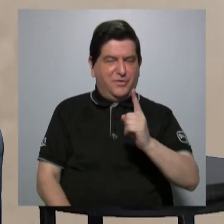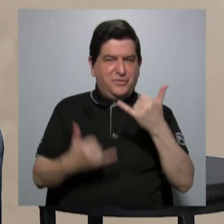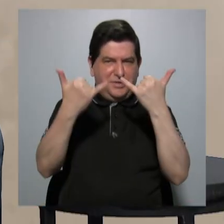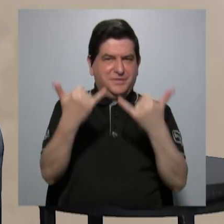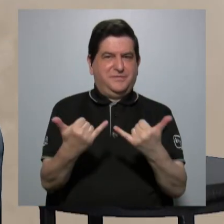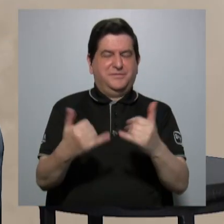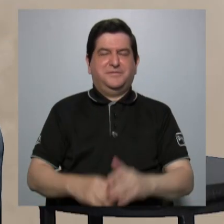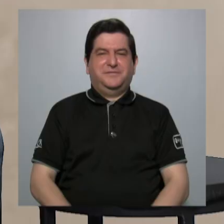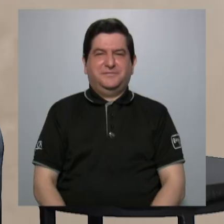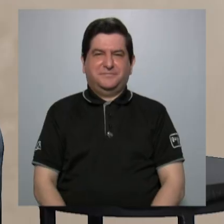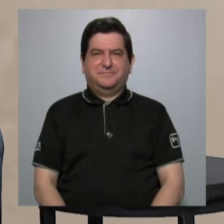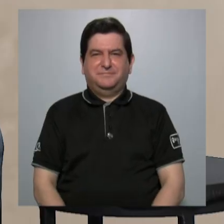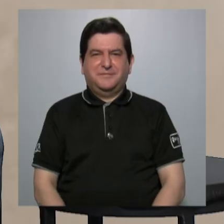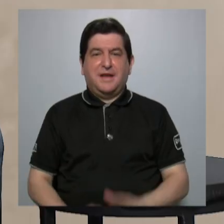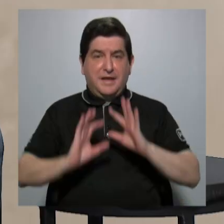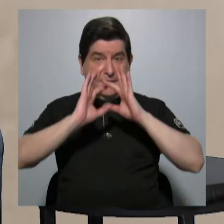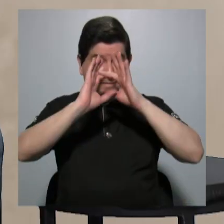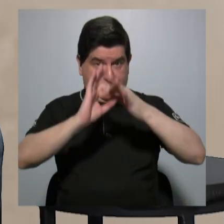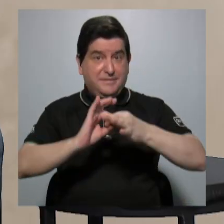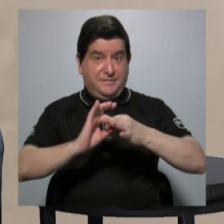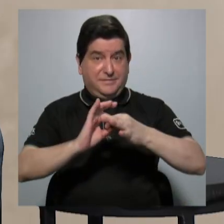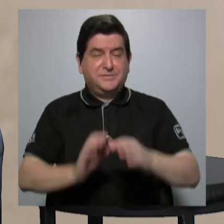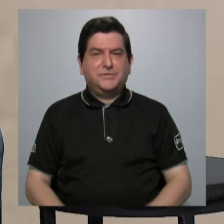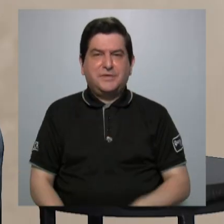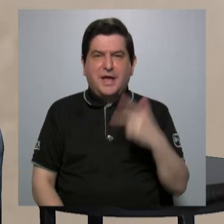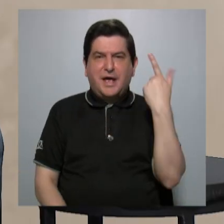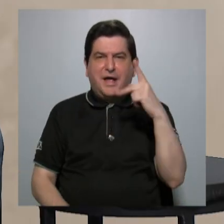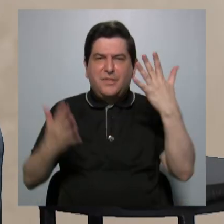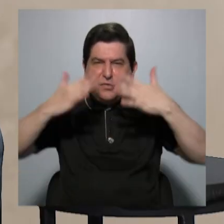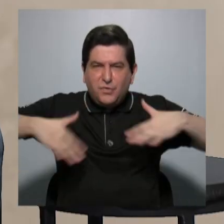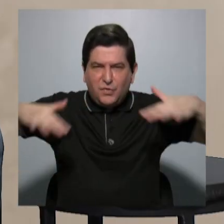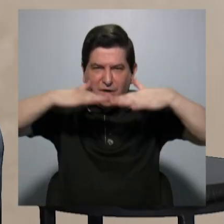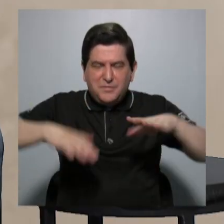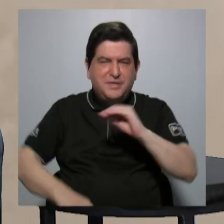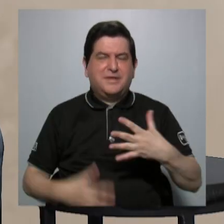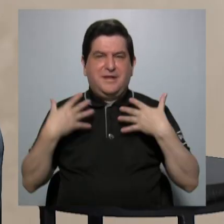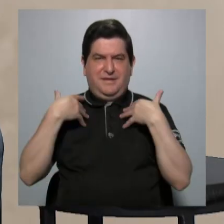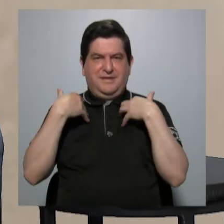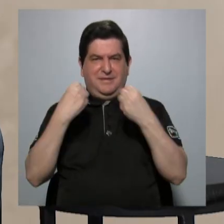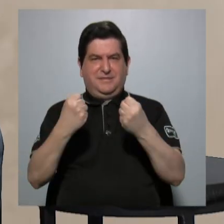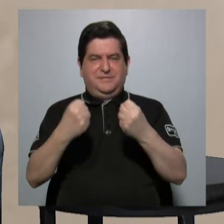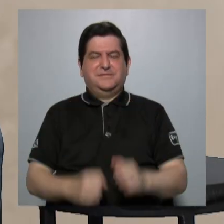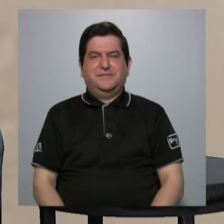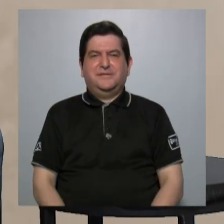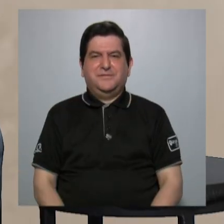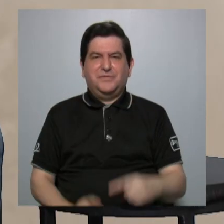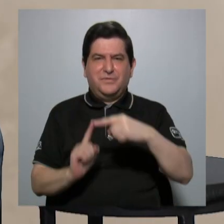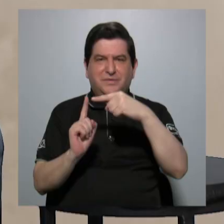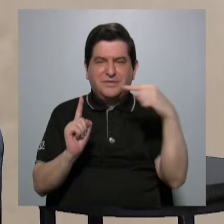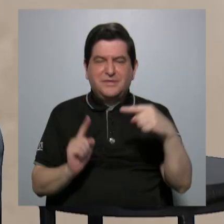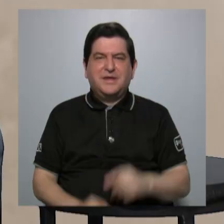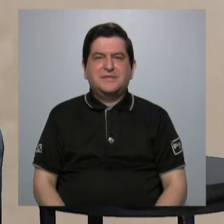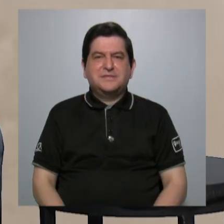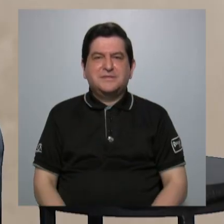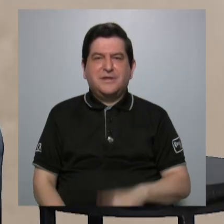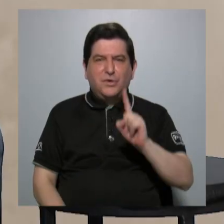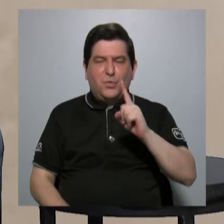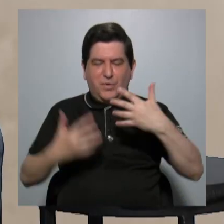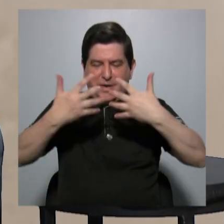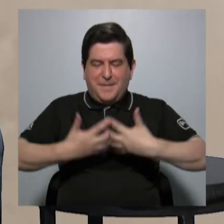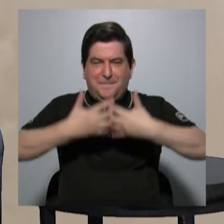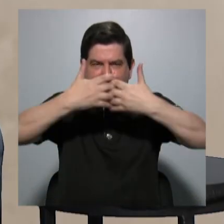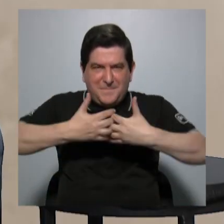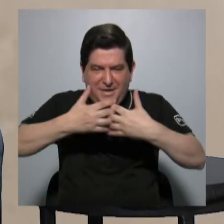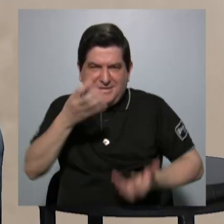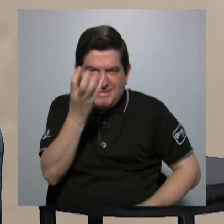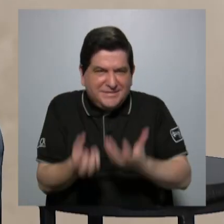dicho, Roberto, con respecto a riesgos ambientales y de salud por parte de un incinerador.